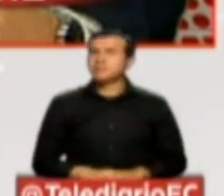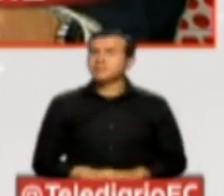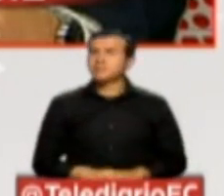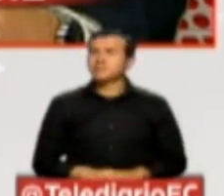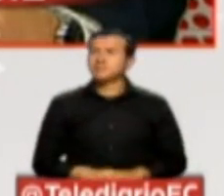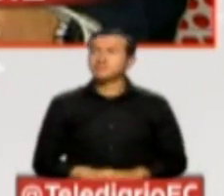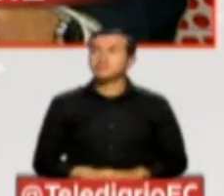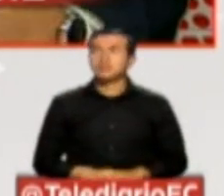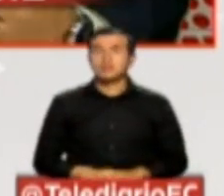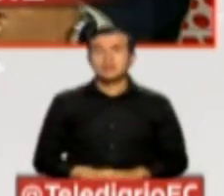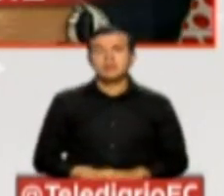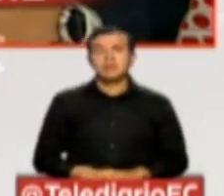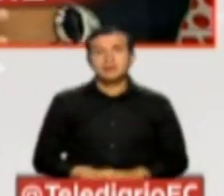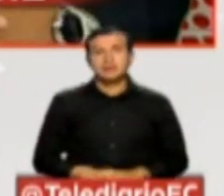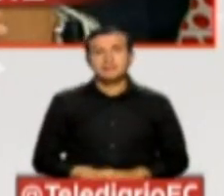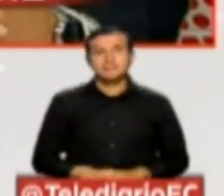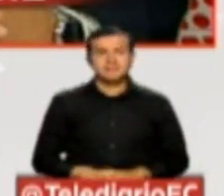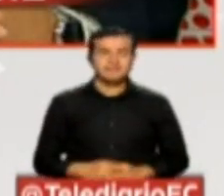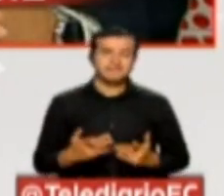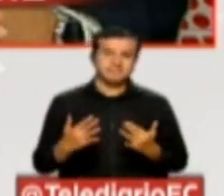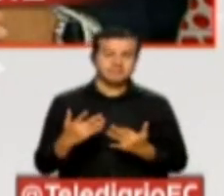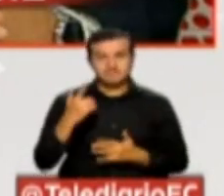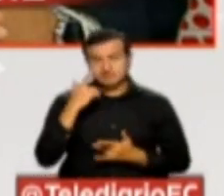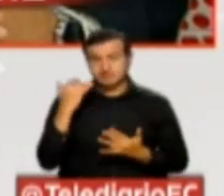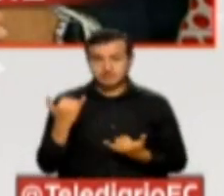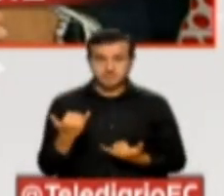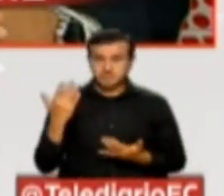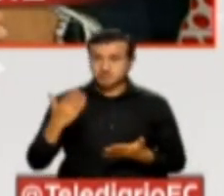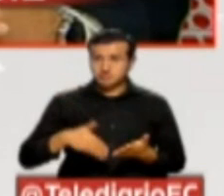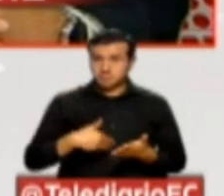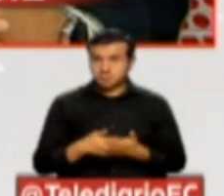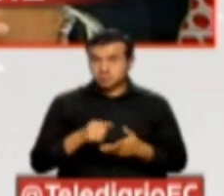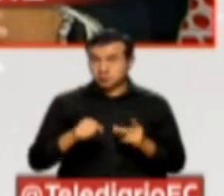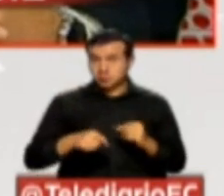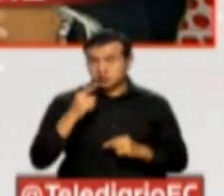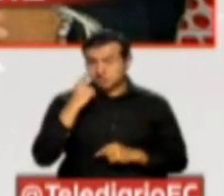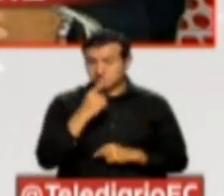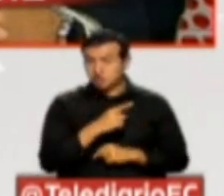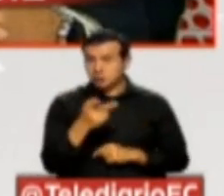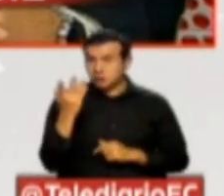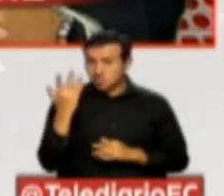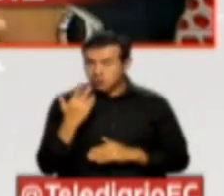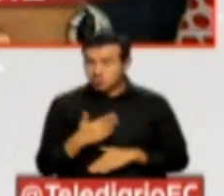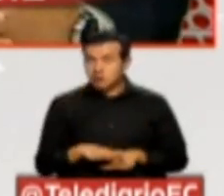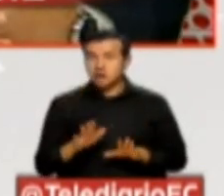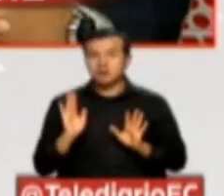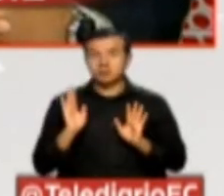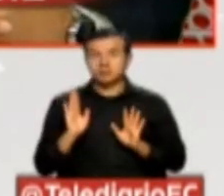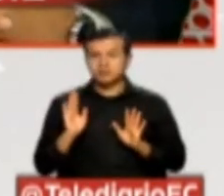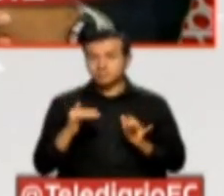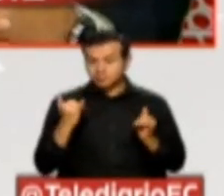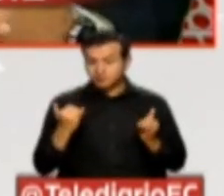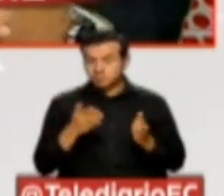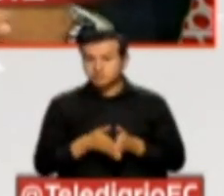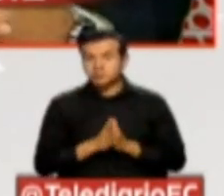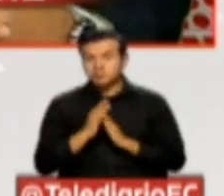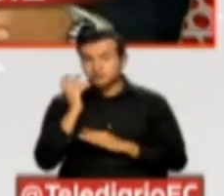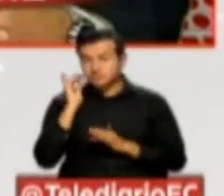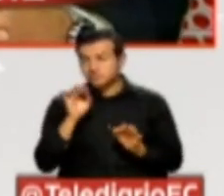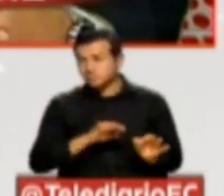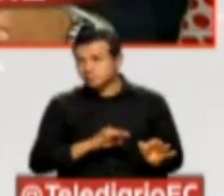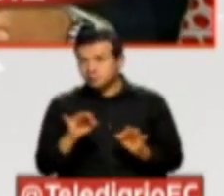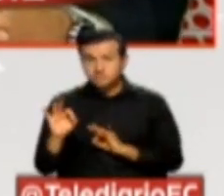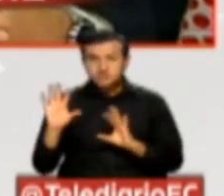Bueno, primero vamos a esperar a si ellos el día de hoy se presentan. Luego de que si el día de hoy piden un diferimiento,